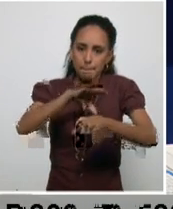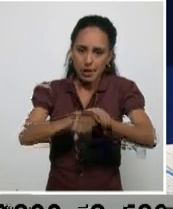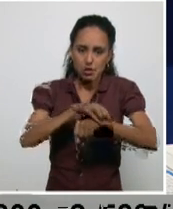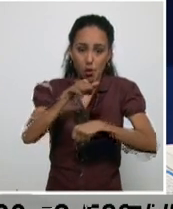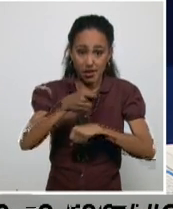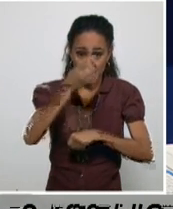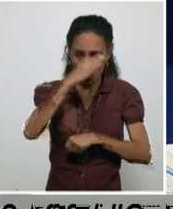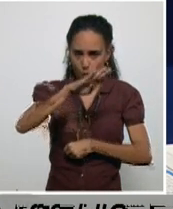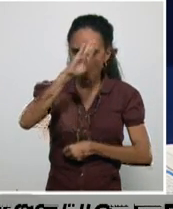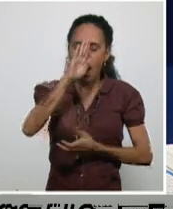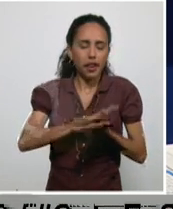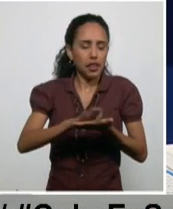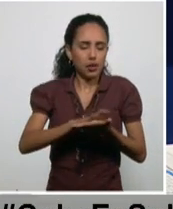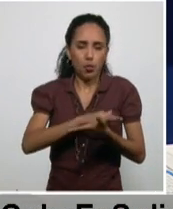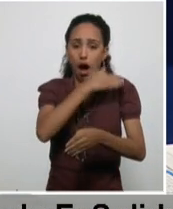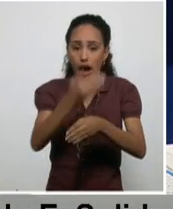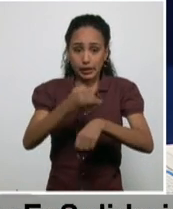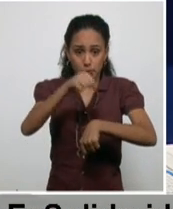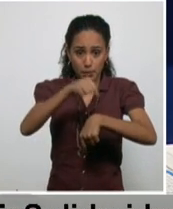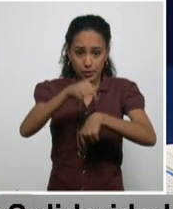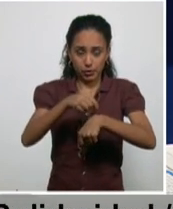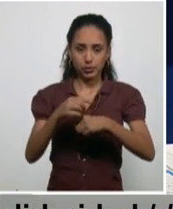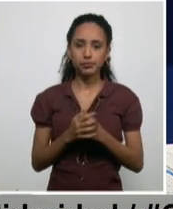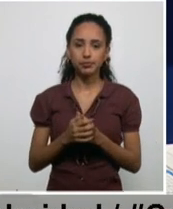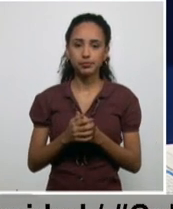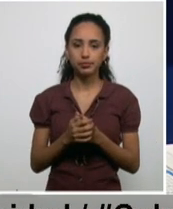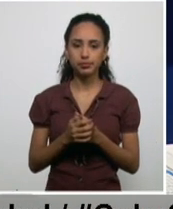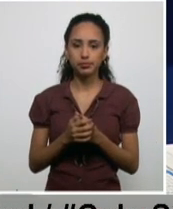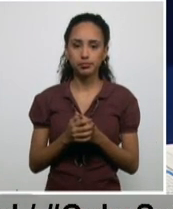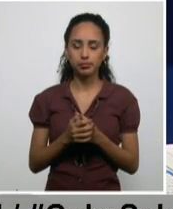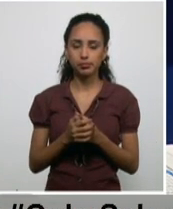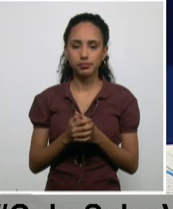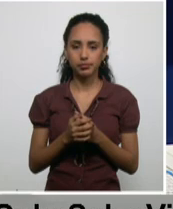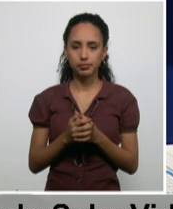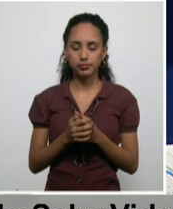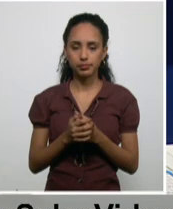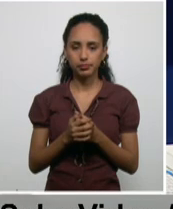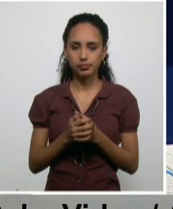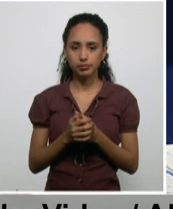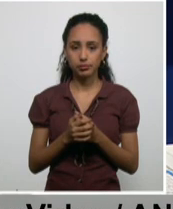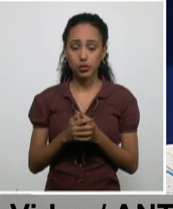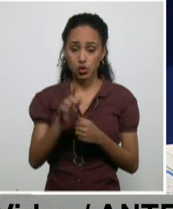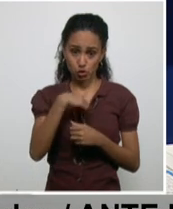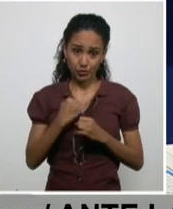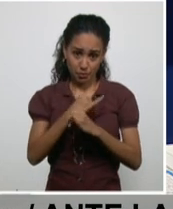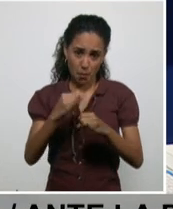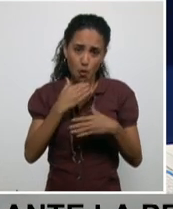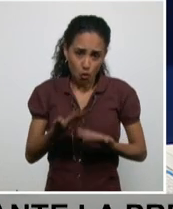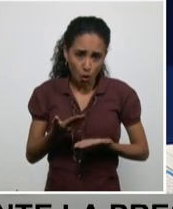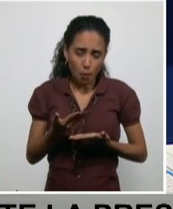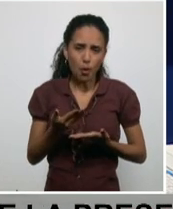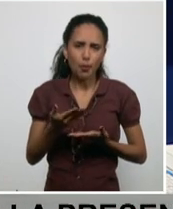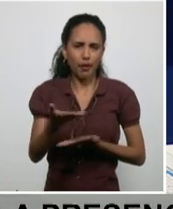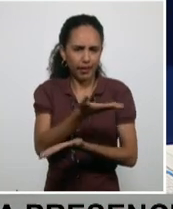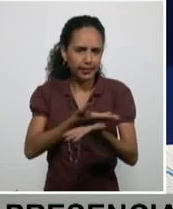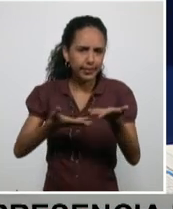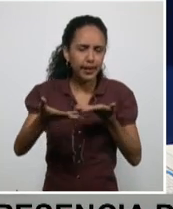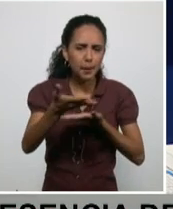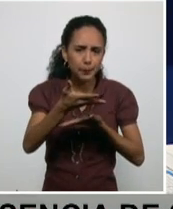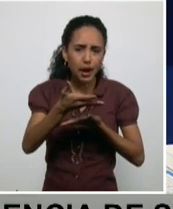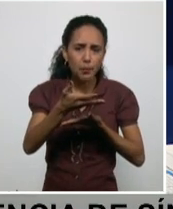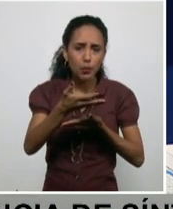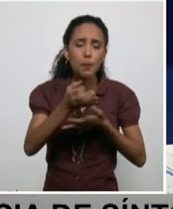Y para dar esta información, pues indiscutiblemente intercambiamos con la Dirección de Servicios Médicos del Ministerio